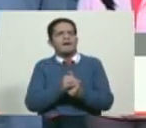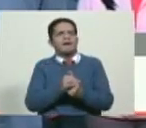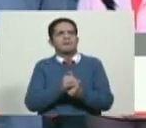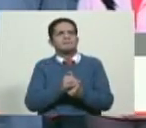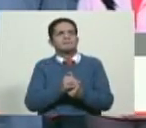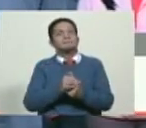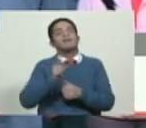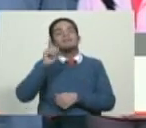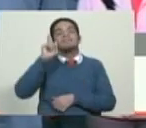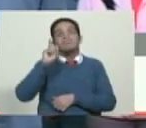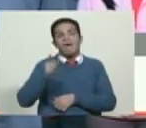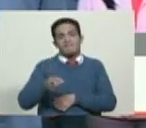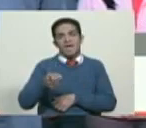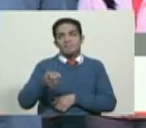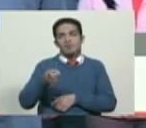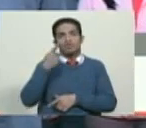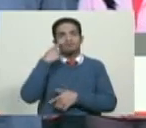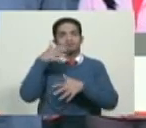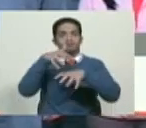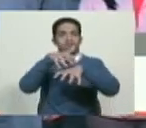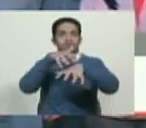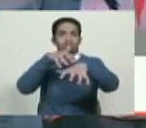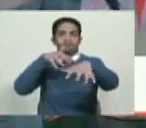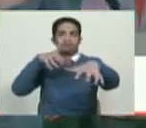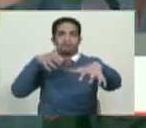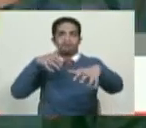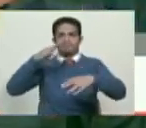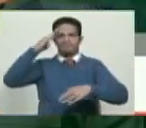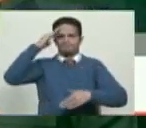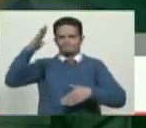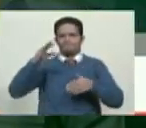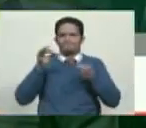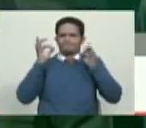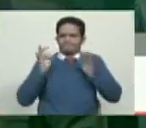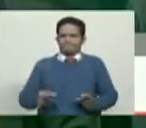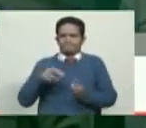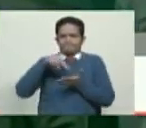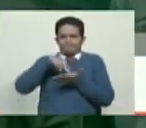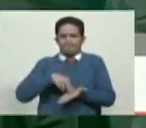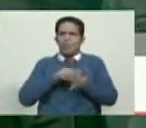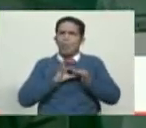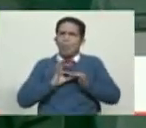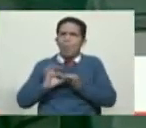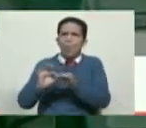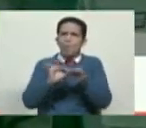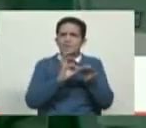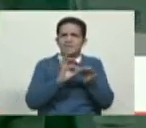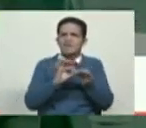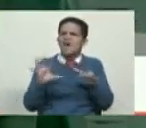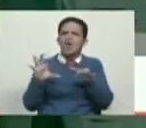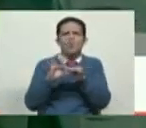tenemos que tener una Fuerza Armada consolidada, unida, unida al pueblo,